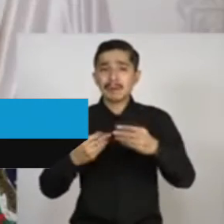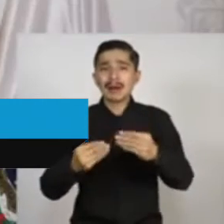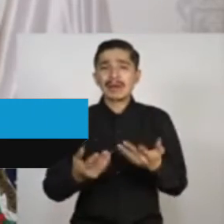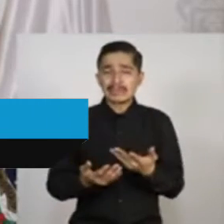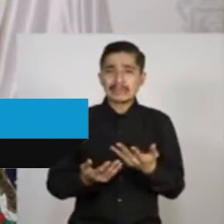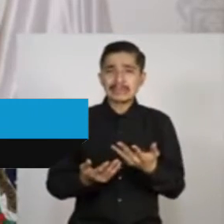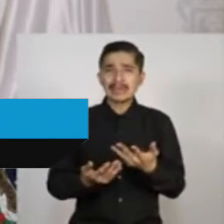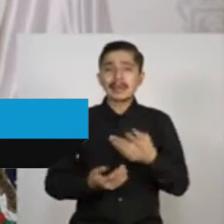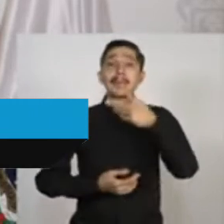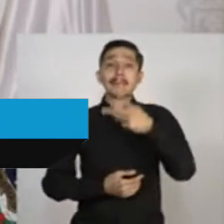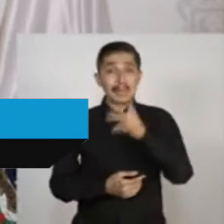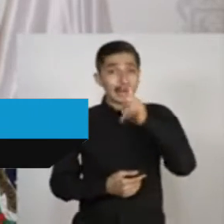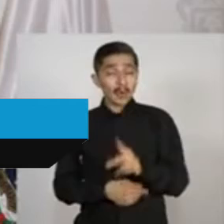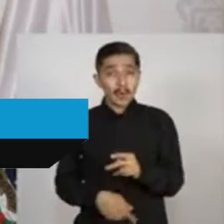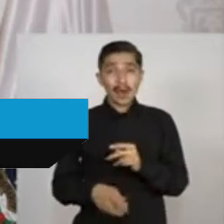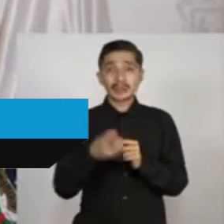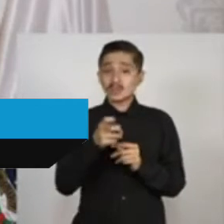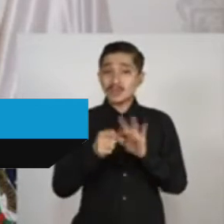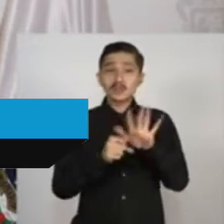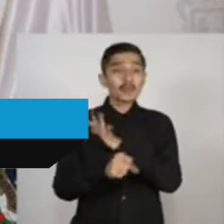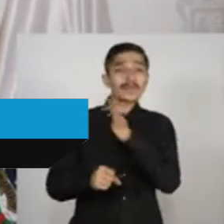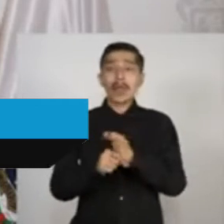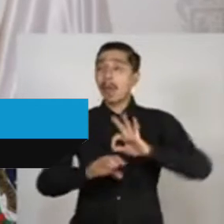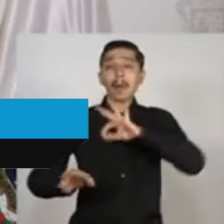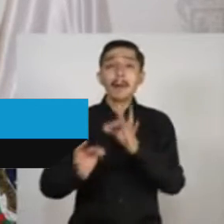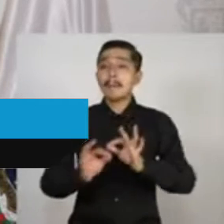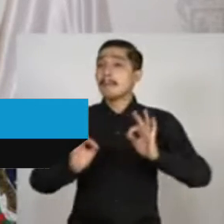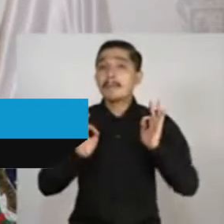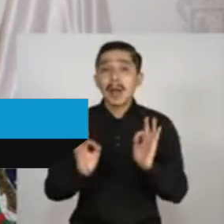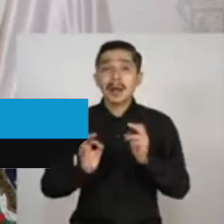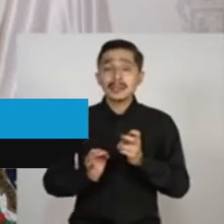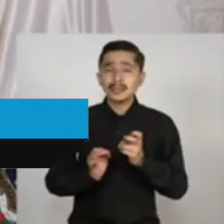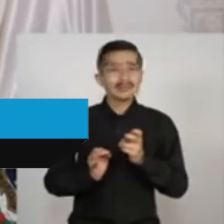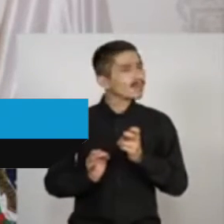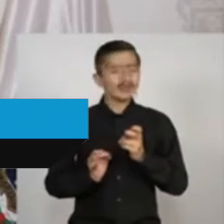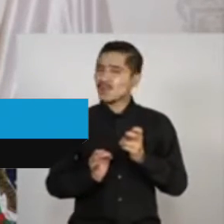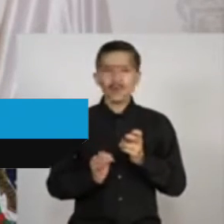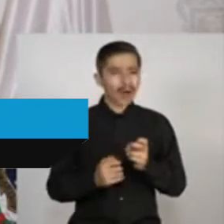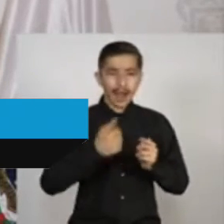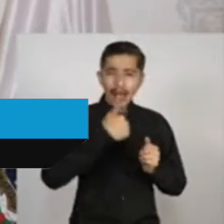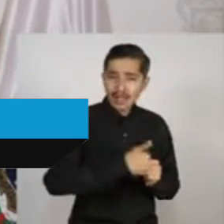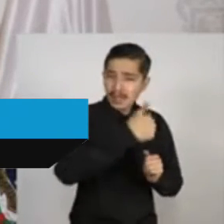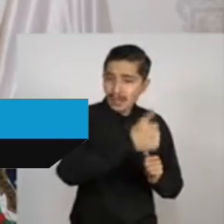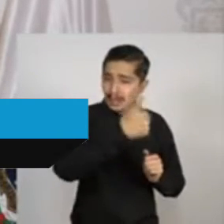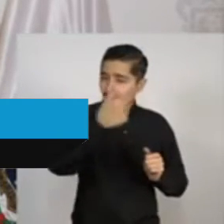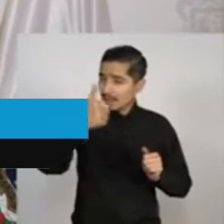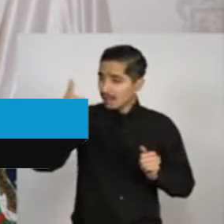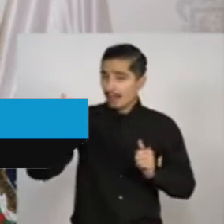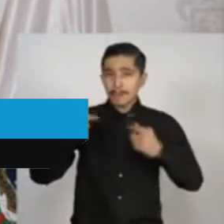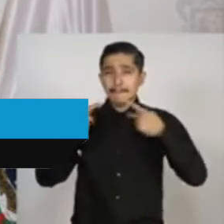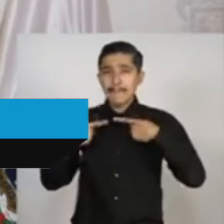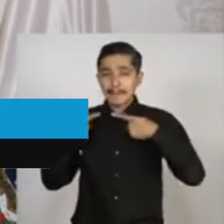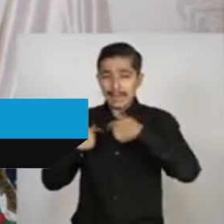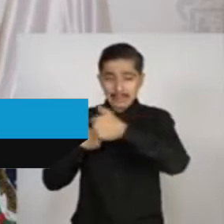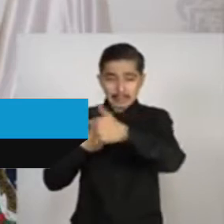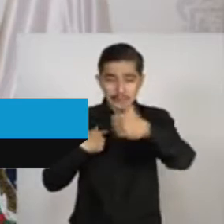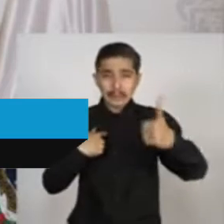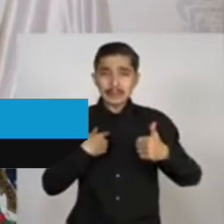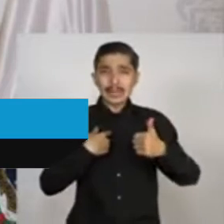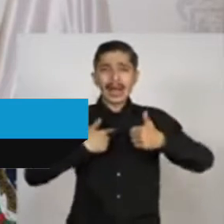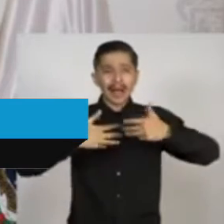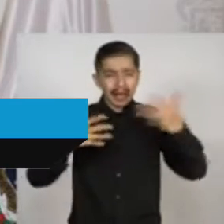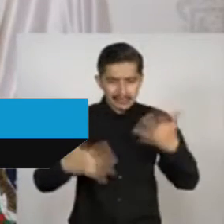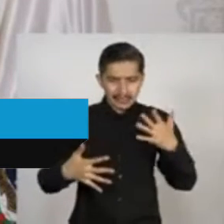de los contagios de coronavirus que provoca la enfermedad COVID-19. Y este es